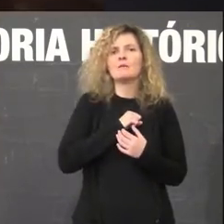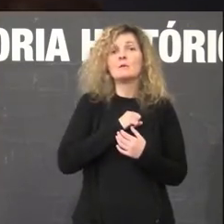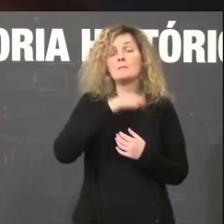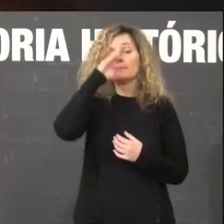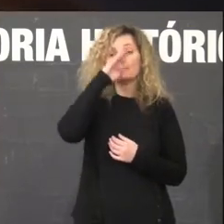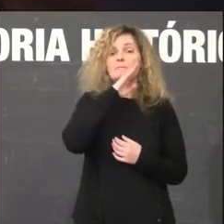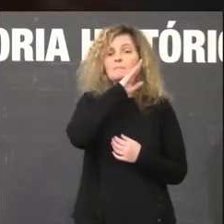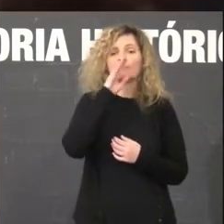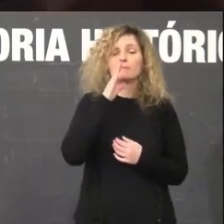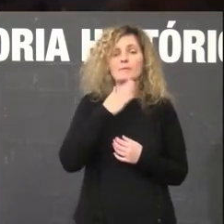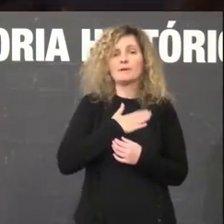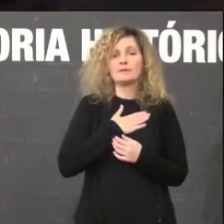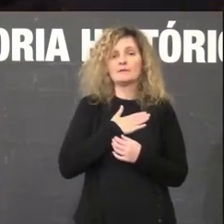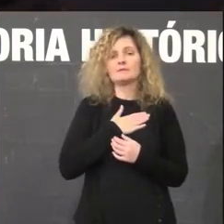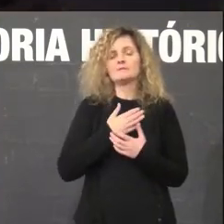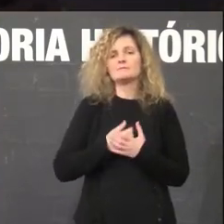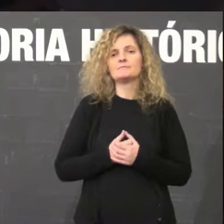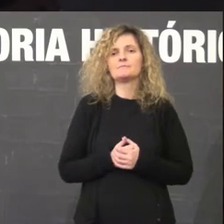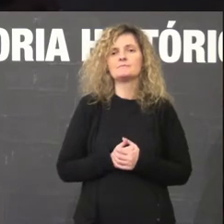Meus pais,